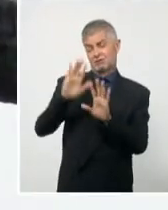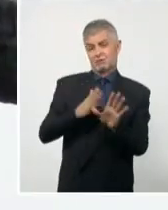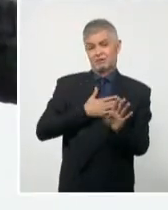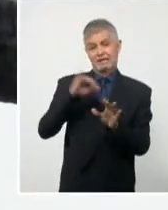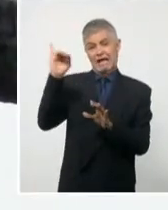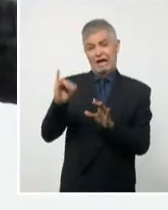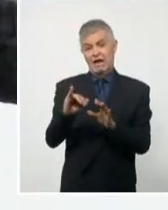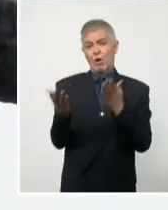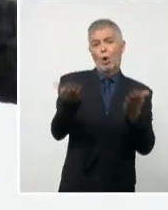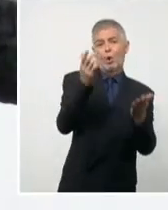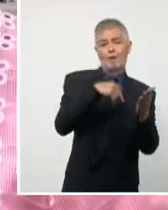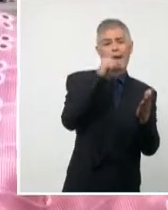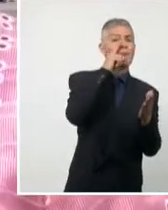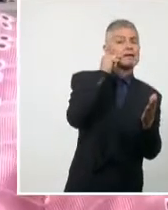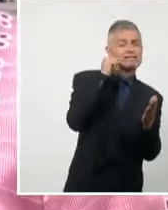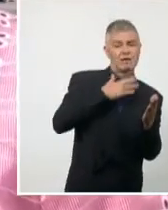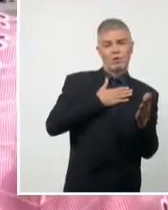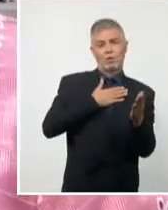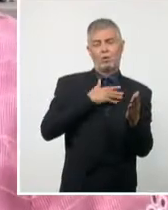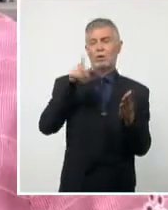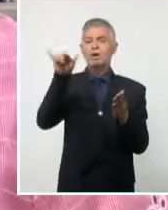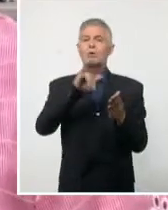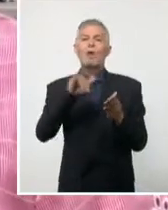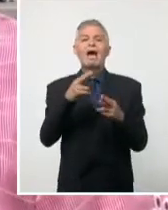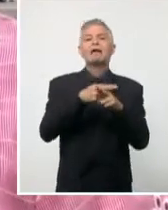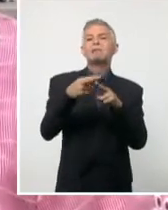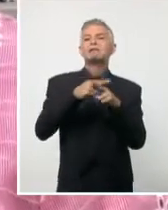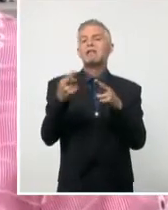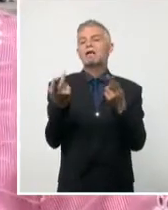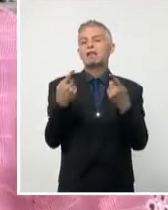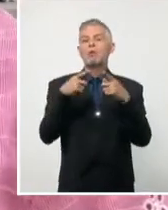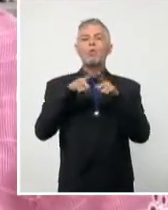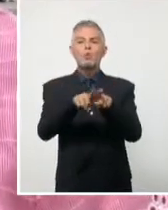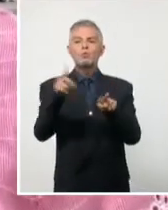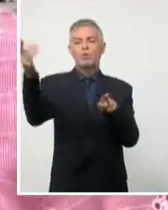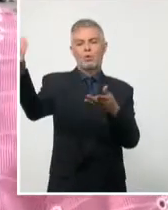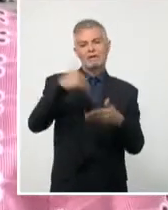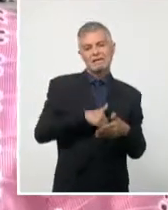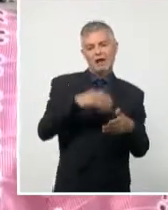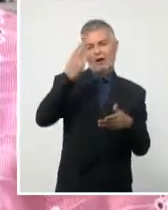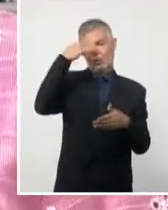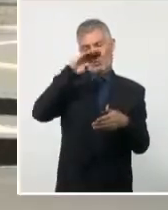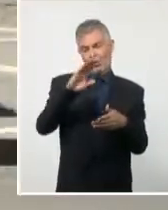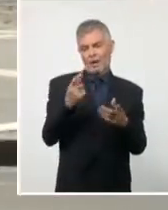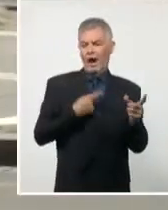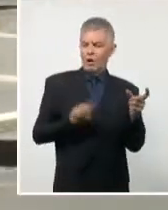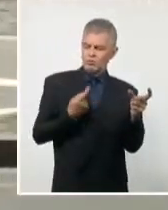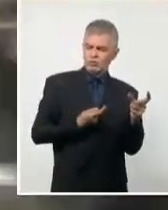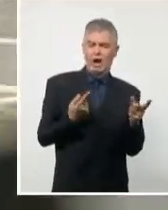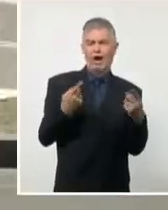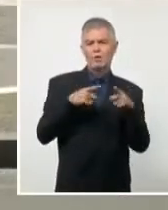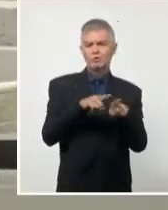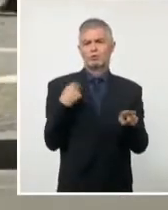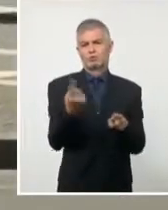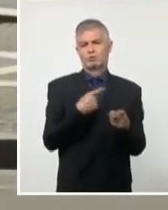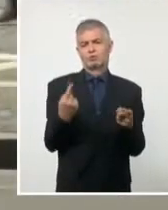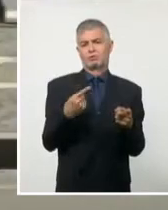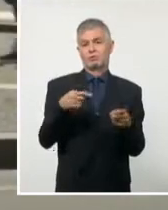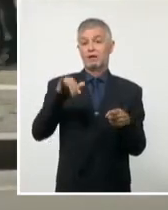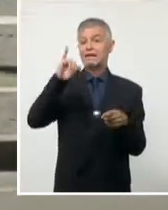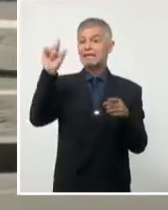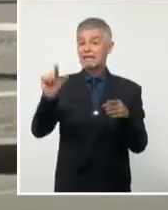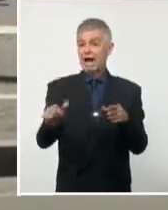lo tomaron como representante para unirse a la causa cubana y venir aquí a combatir. En esta Italia que hoy